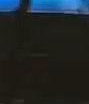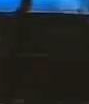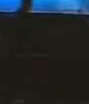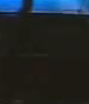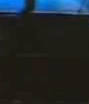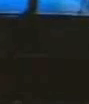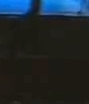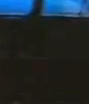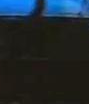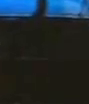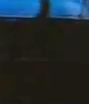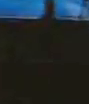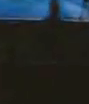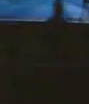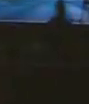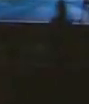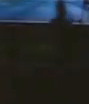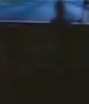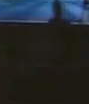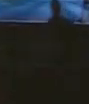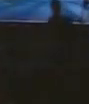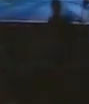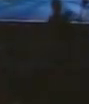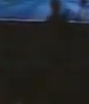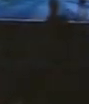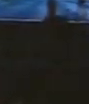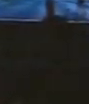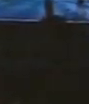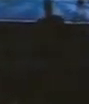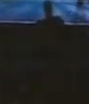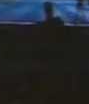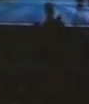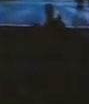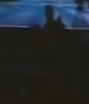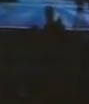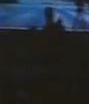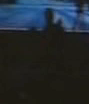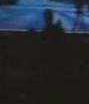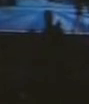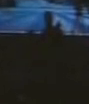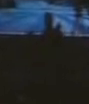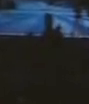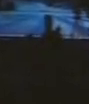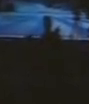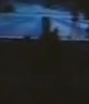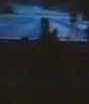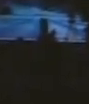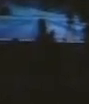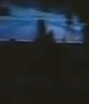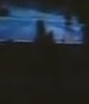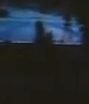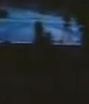Desde un barrio costero de la zona de Santa Cruz, aquí están, desde la zona del barrio de la Alegría, llegan